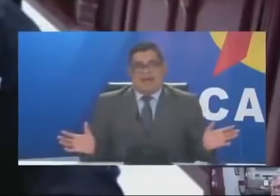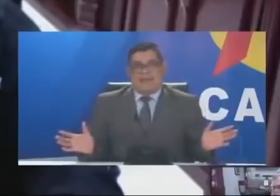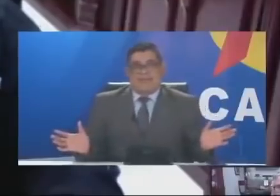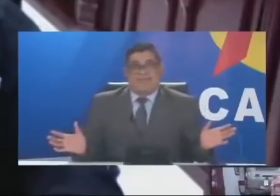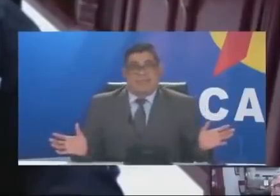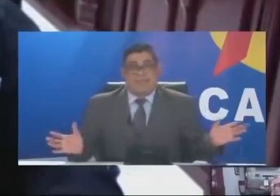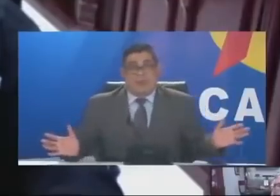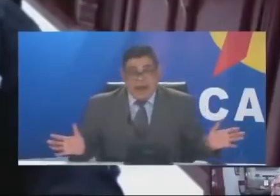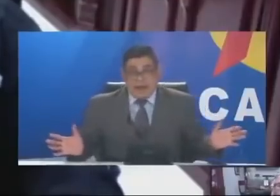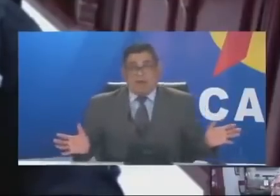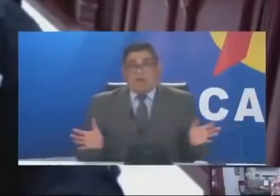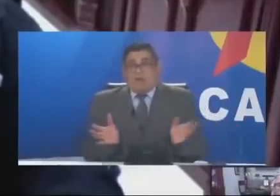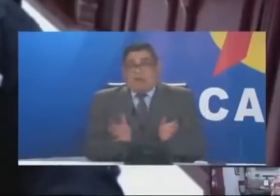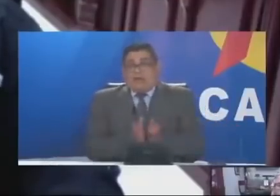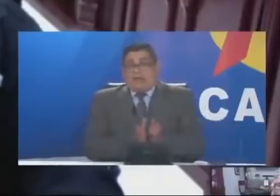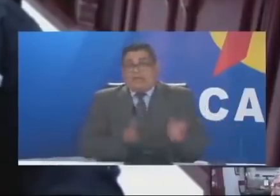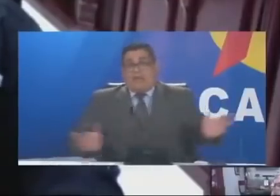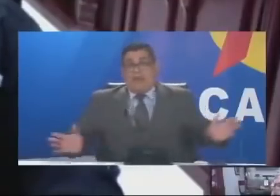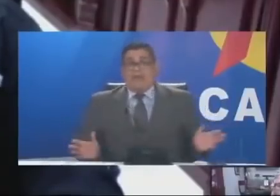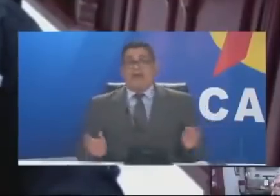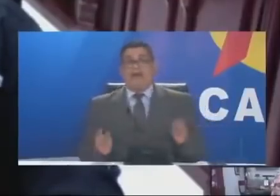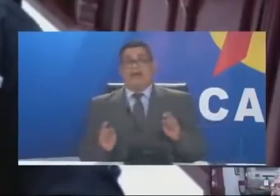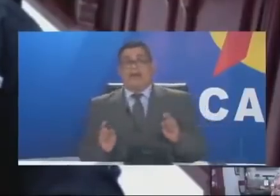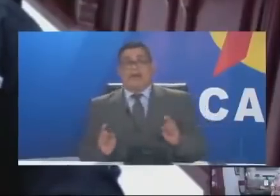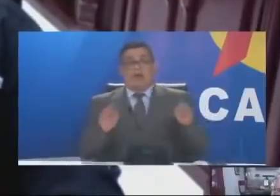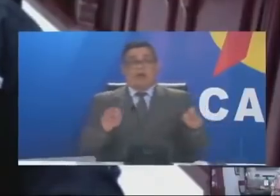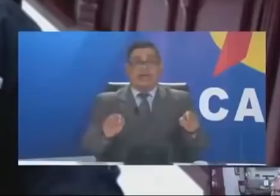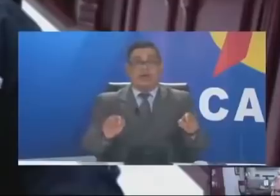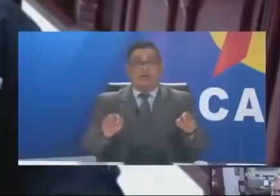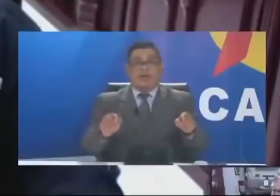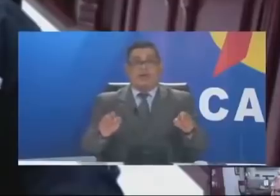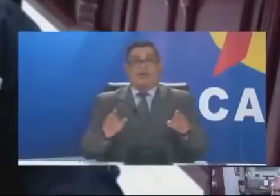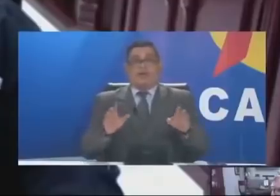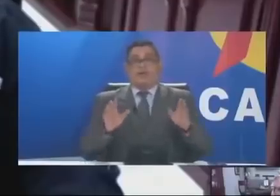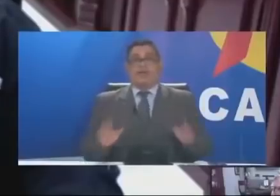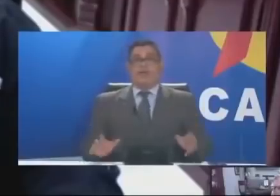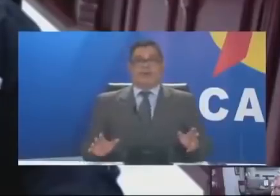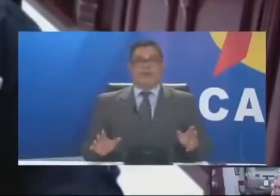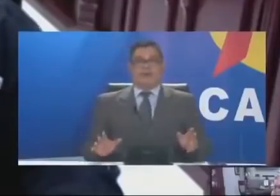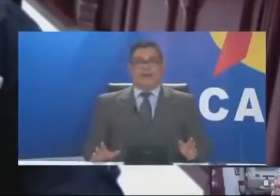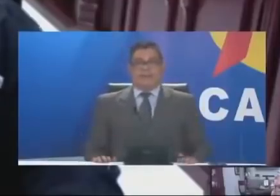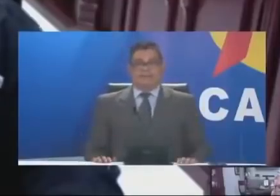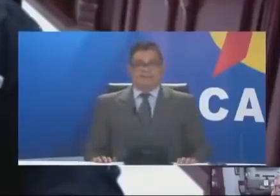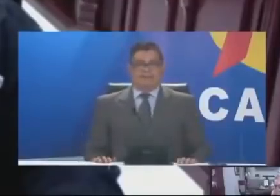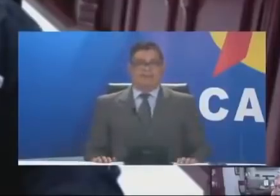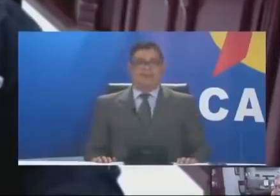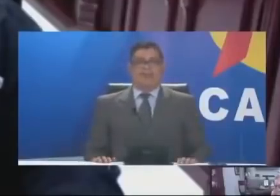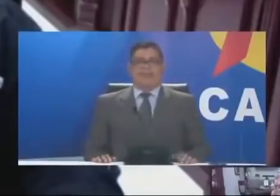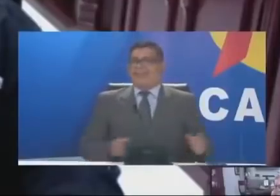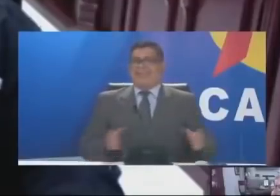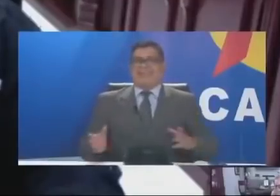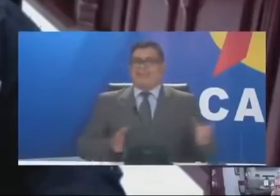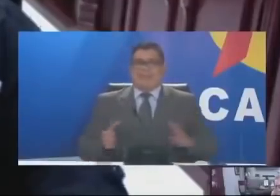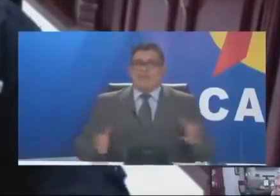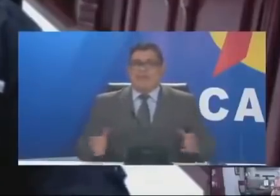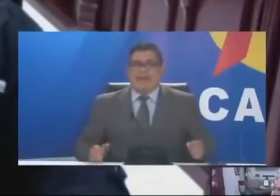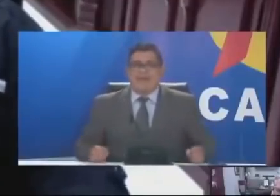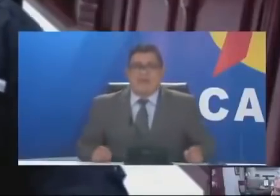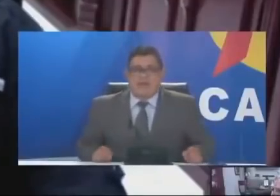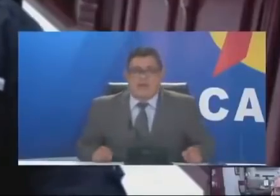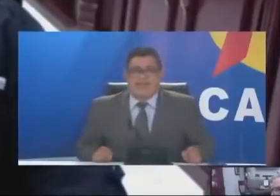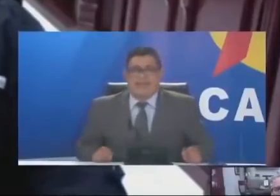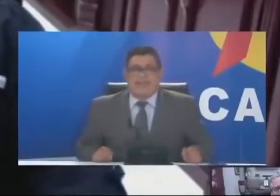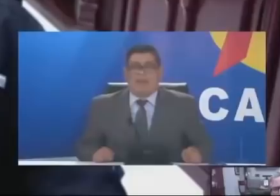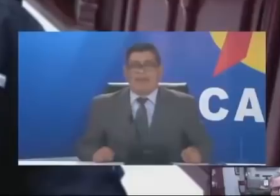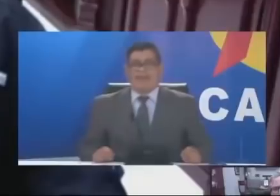alianza temporal o alianza política en contra del gobierno yo le quiero preguntar se pueden